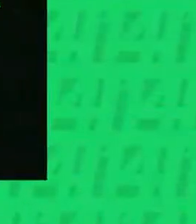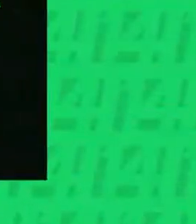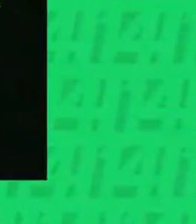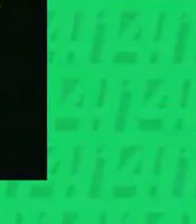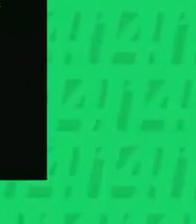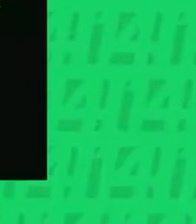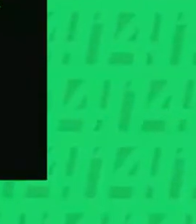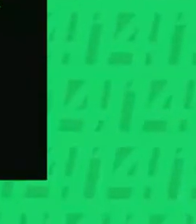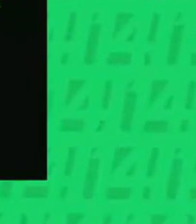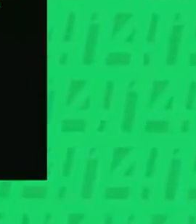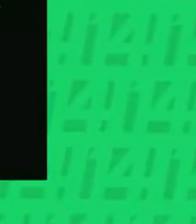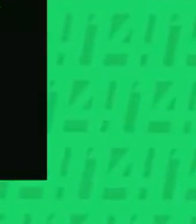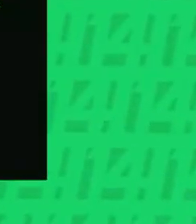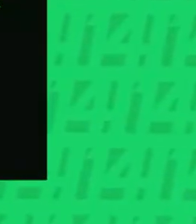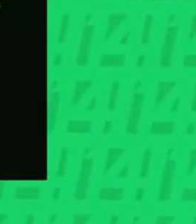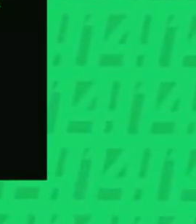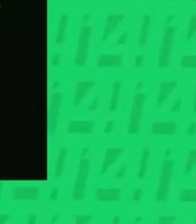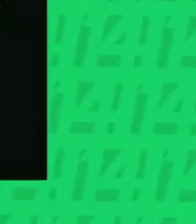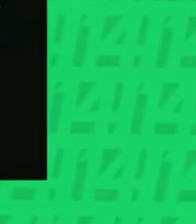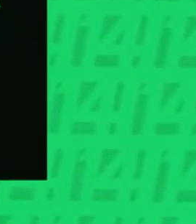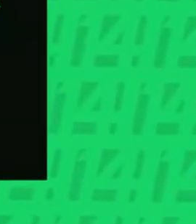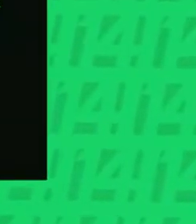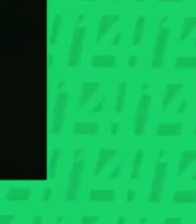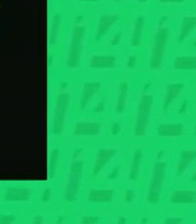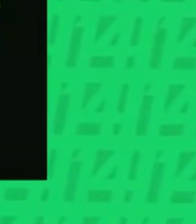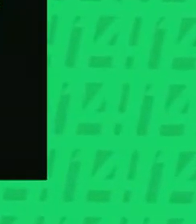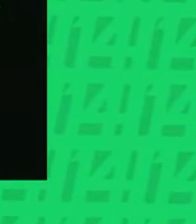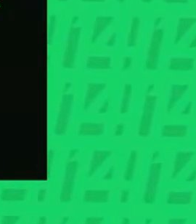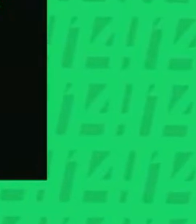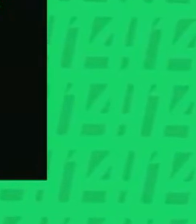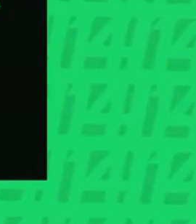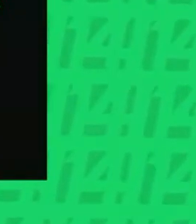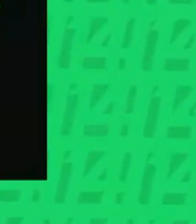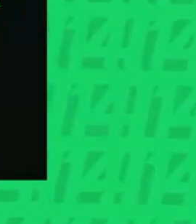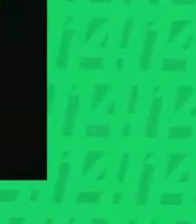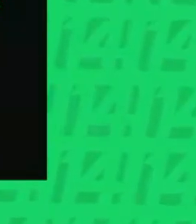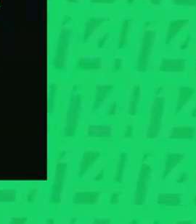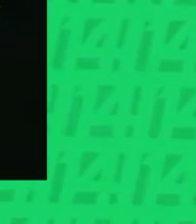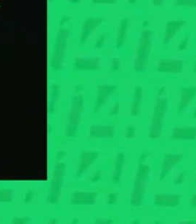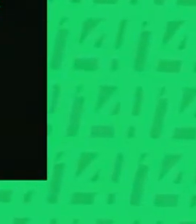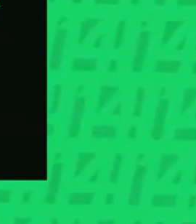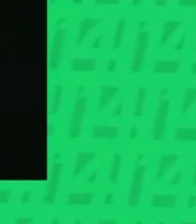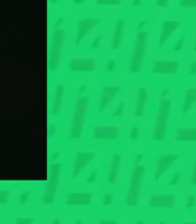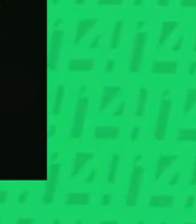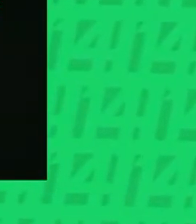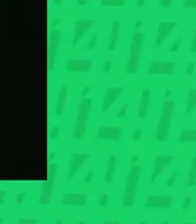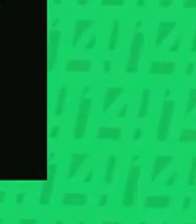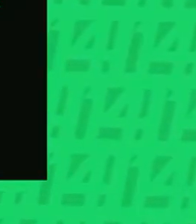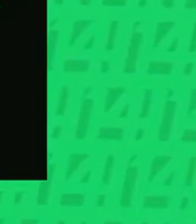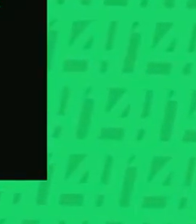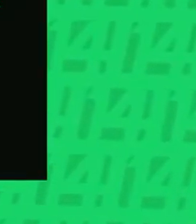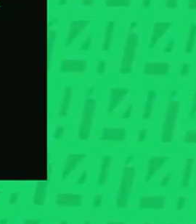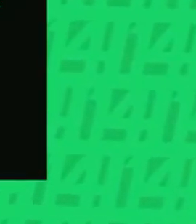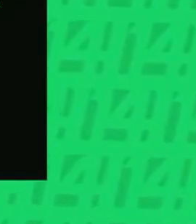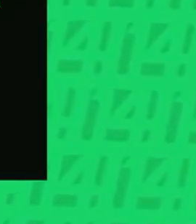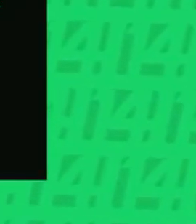casa. Viernes, 17 horas. Domingo, 9 y 18 horas.